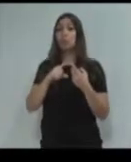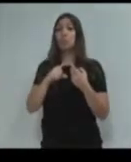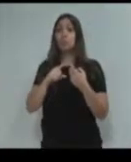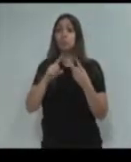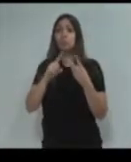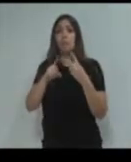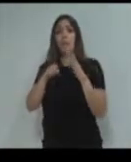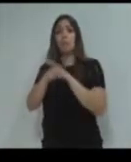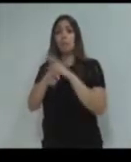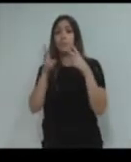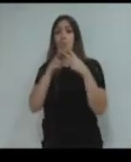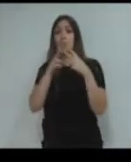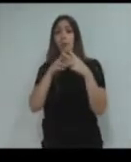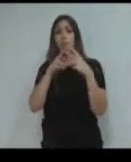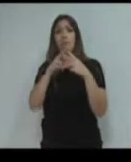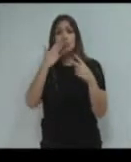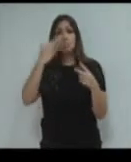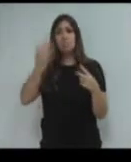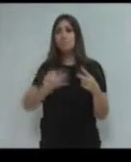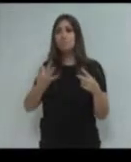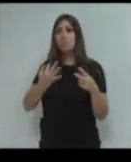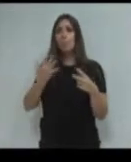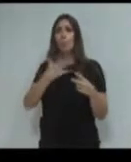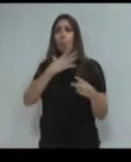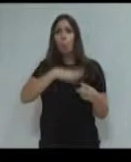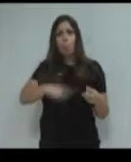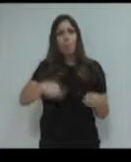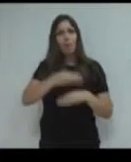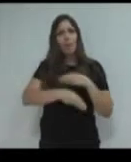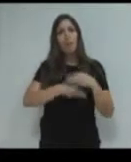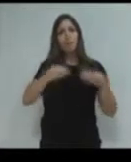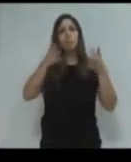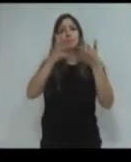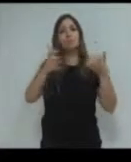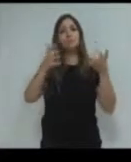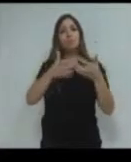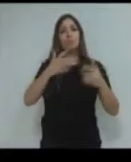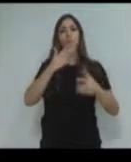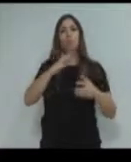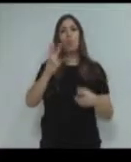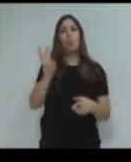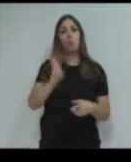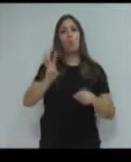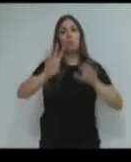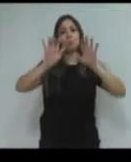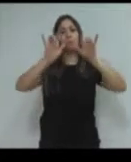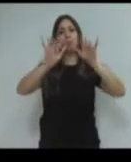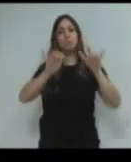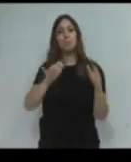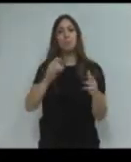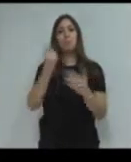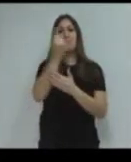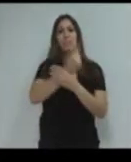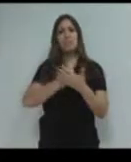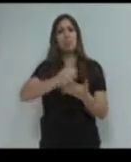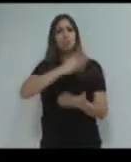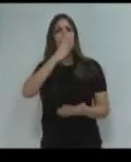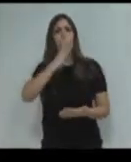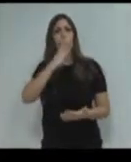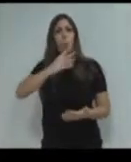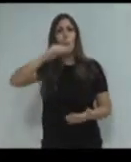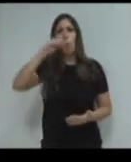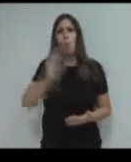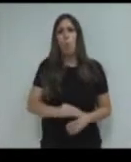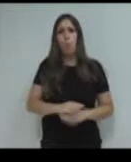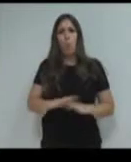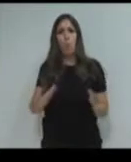y accesible y de verdad que no está reñido. Y se puede hacer un documento Word con un diseño brutal,